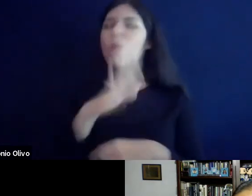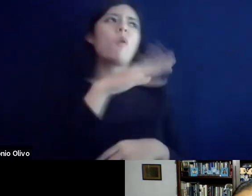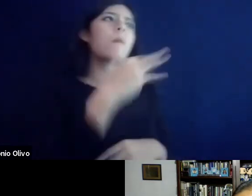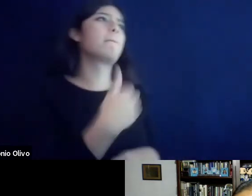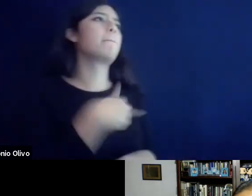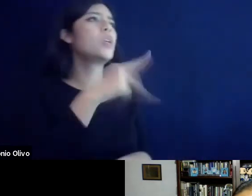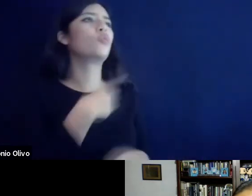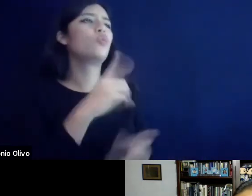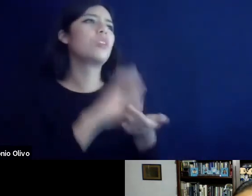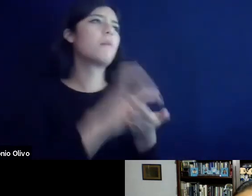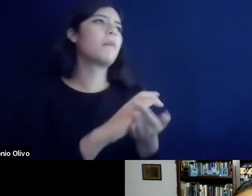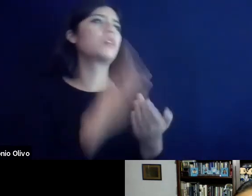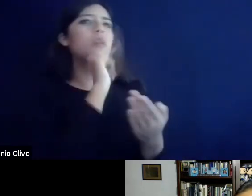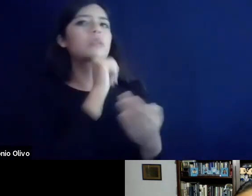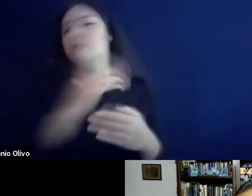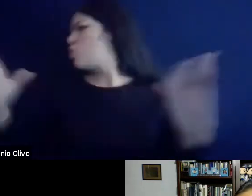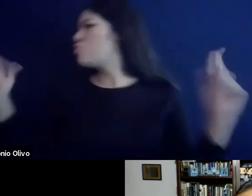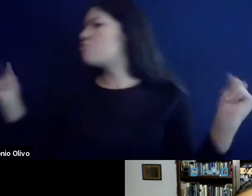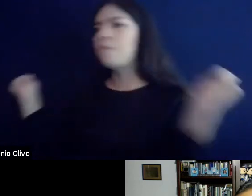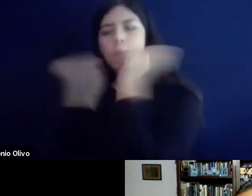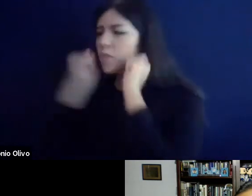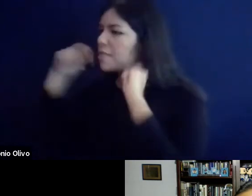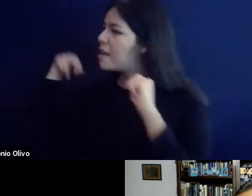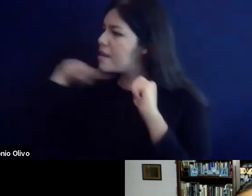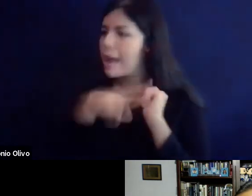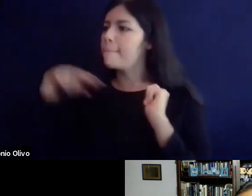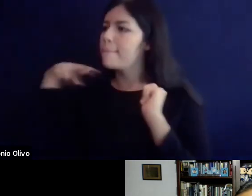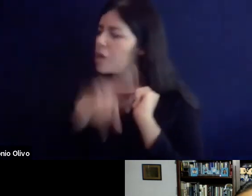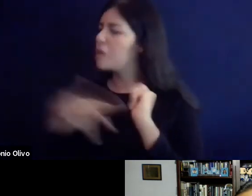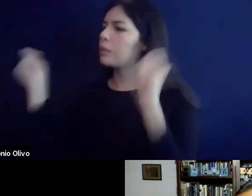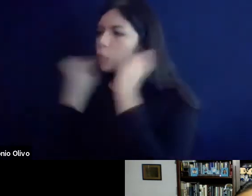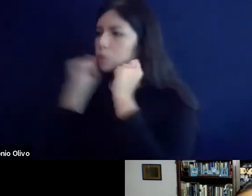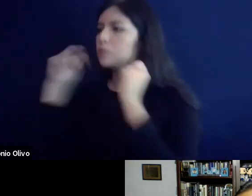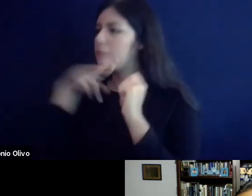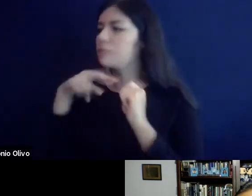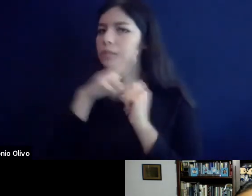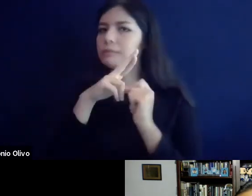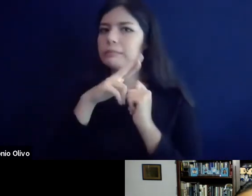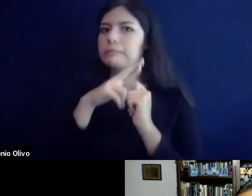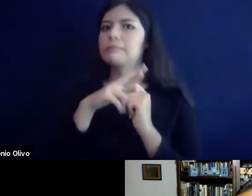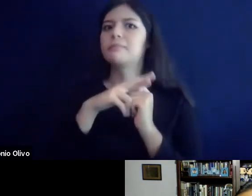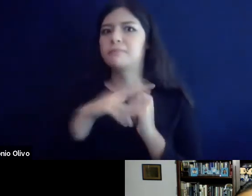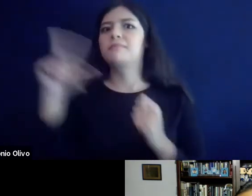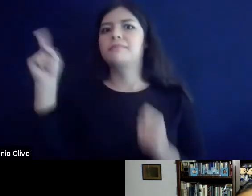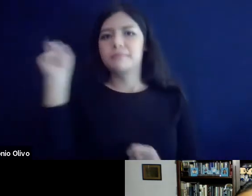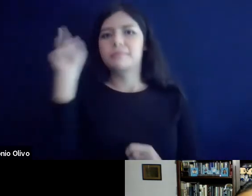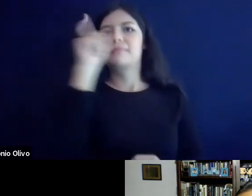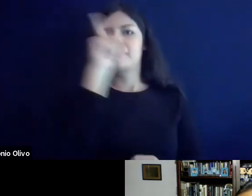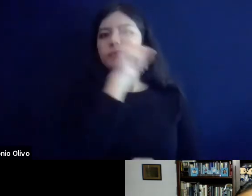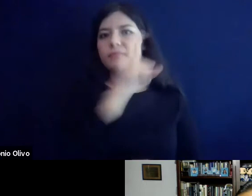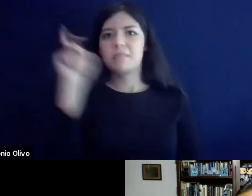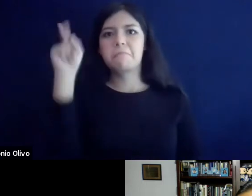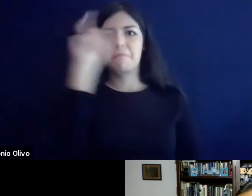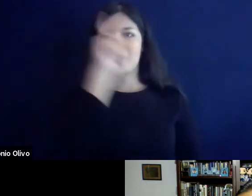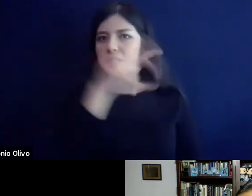¿Sí? ¿Por qué? Porque tú no puedes eximir a las personas de que olviden por ti su condición humana. Son gente real